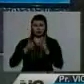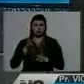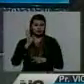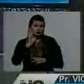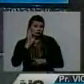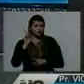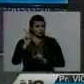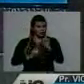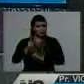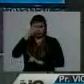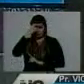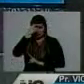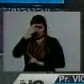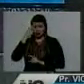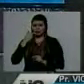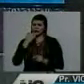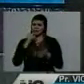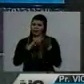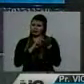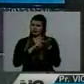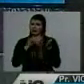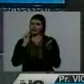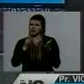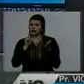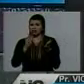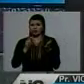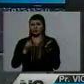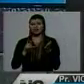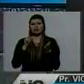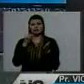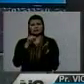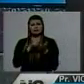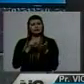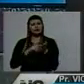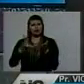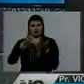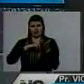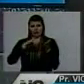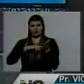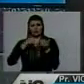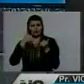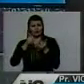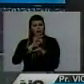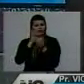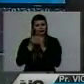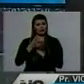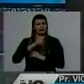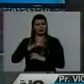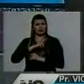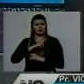cristianos. La Biblia nos dice específicamente que tenemos un buen instrumento en nuestras manos.